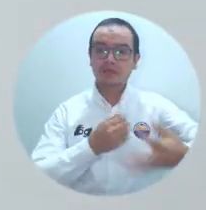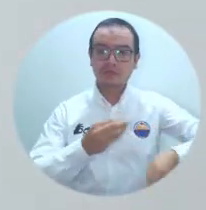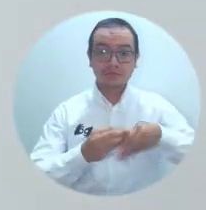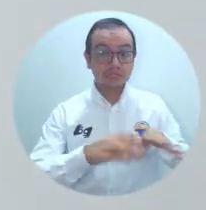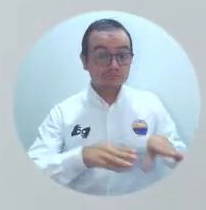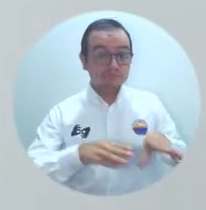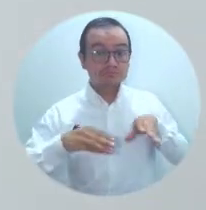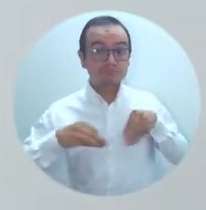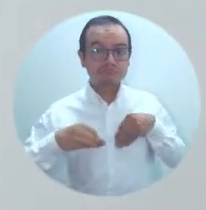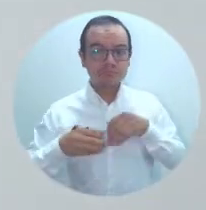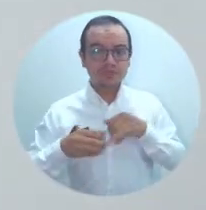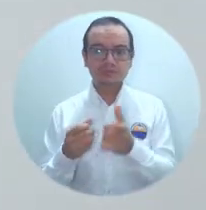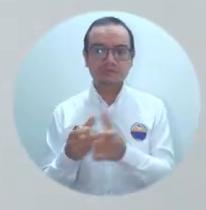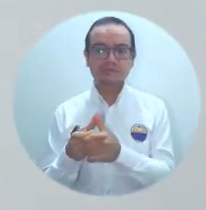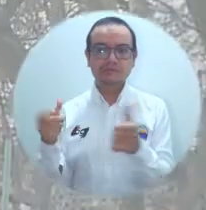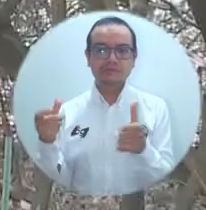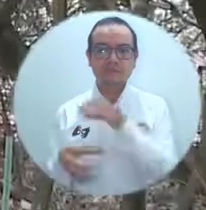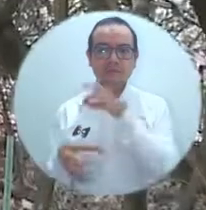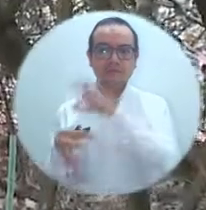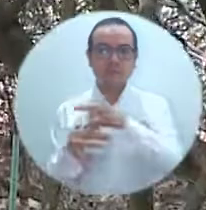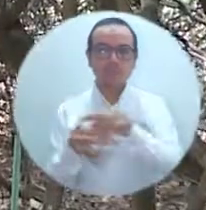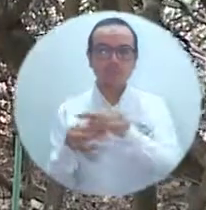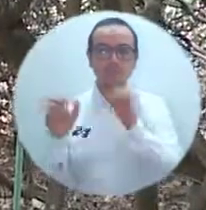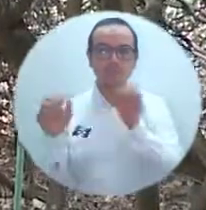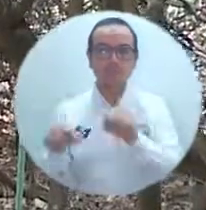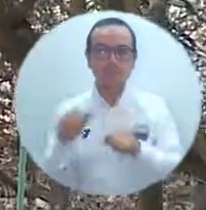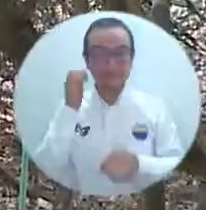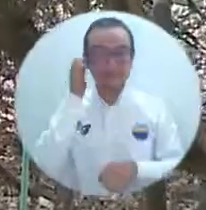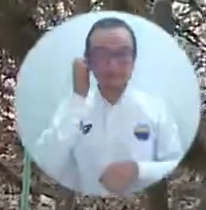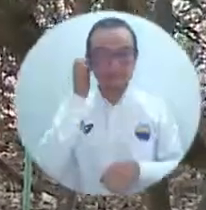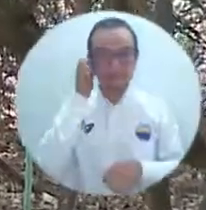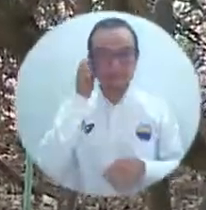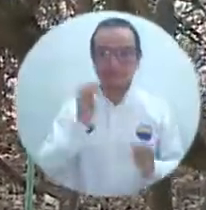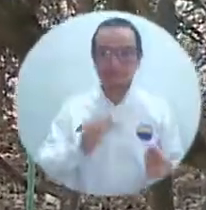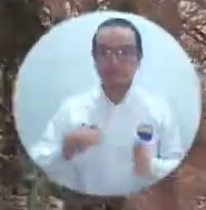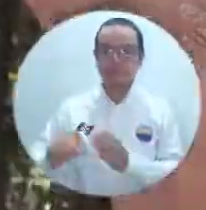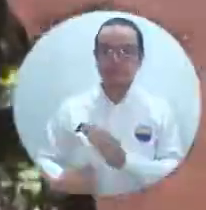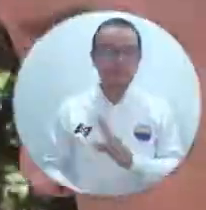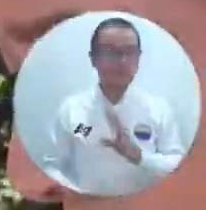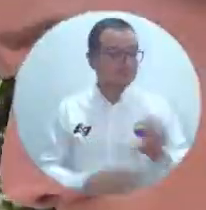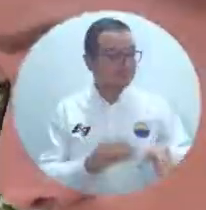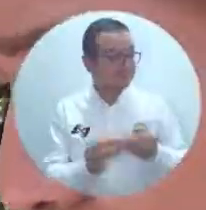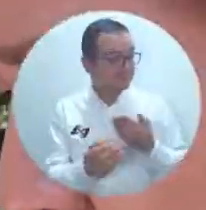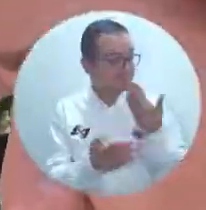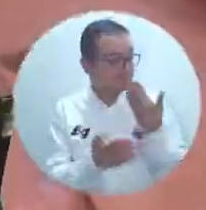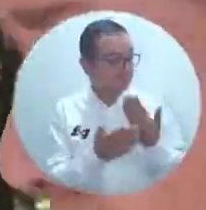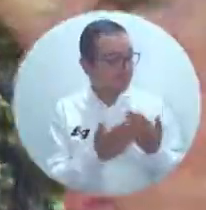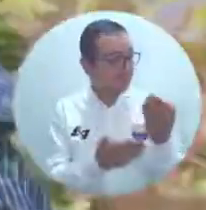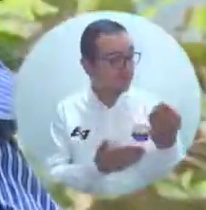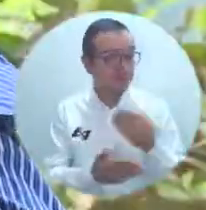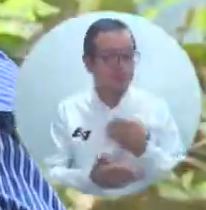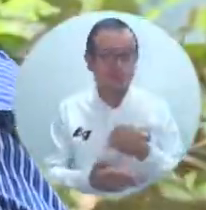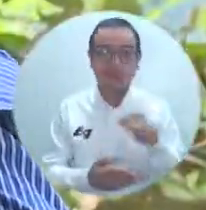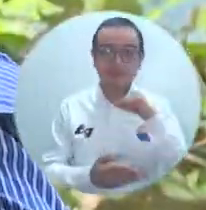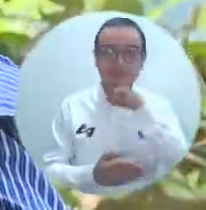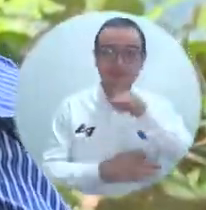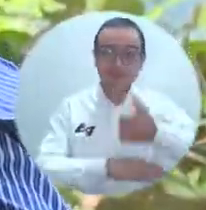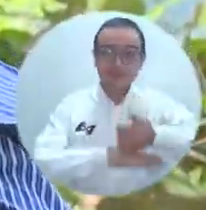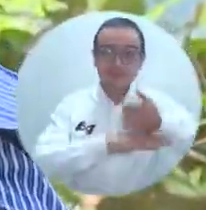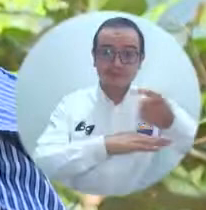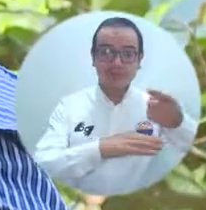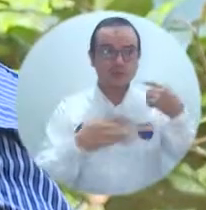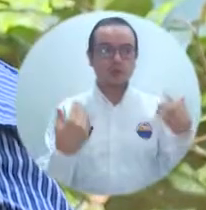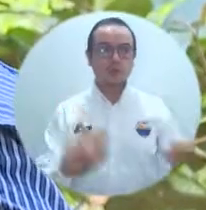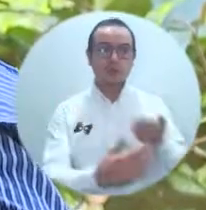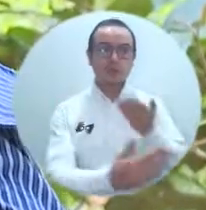viable, fue acogida por mayoría de votos. Estamos felices por la gran noticia que nos ha dado nuestro rector Pablo